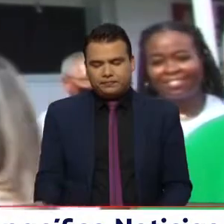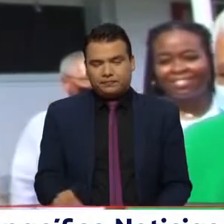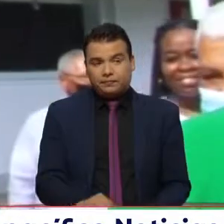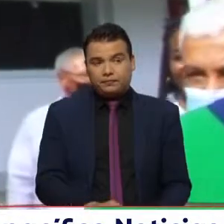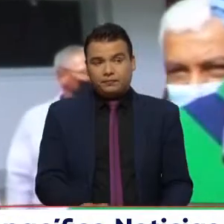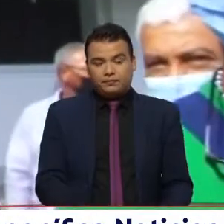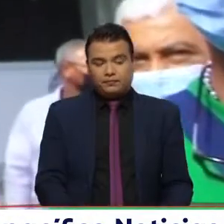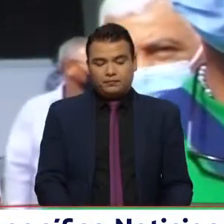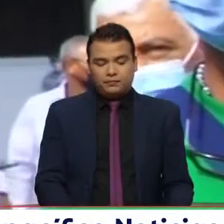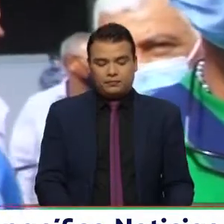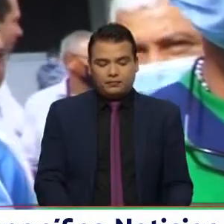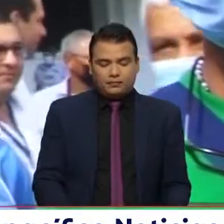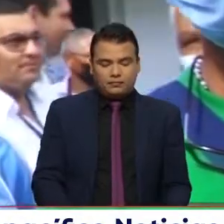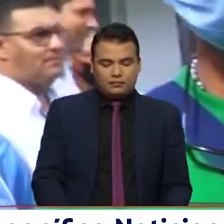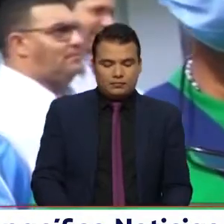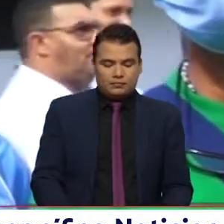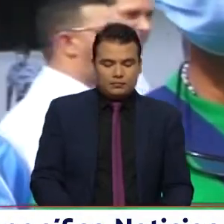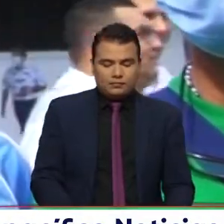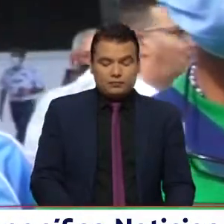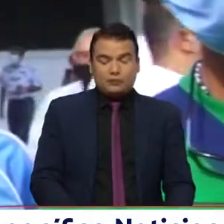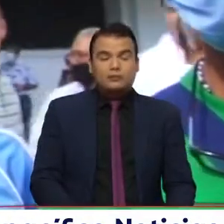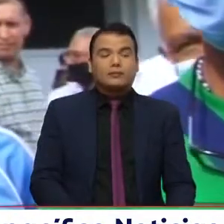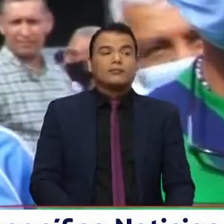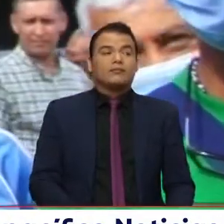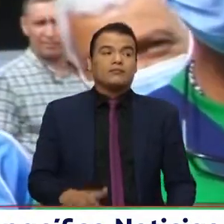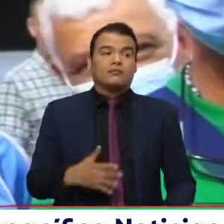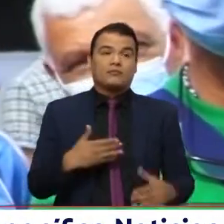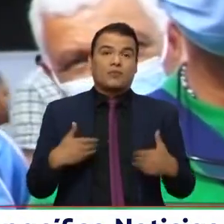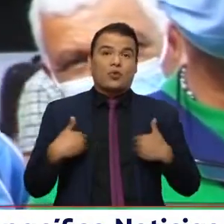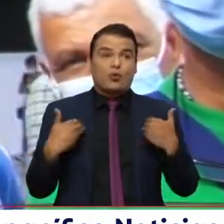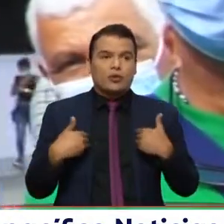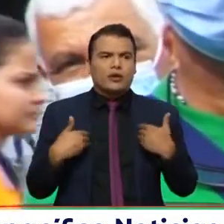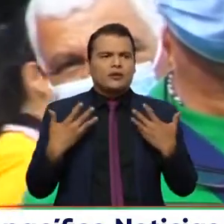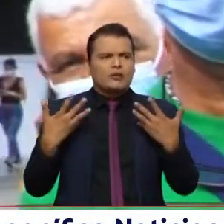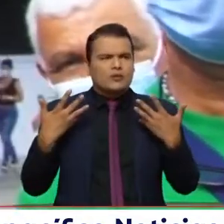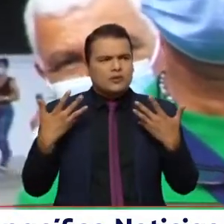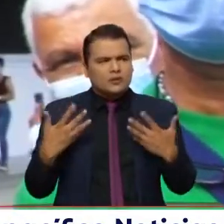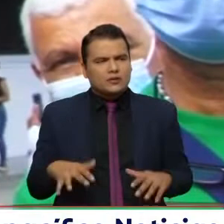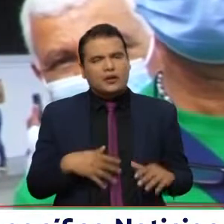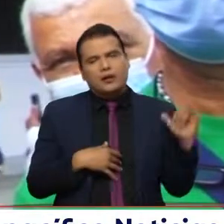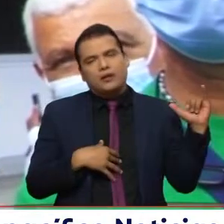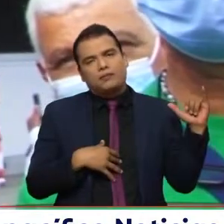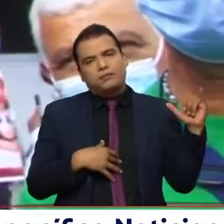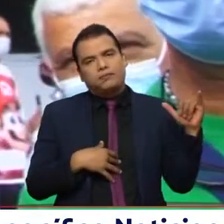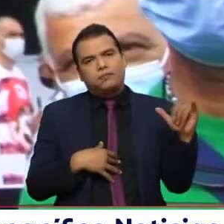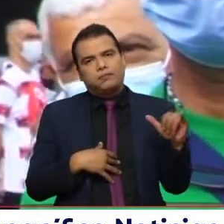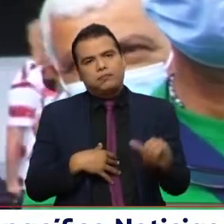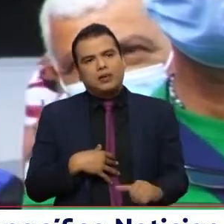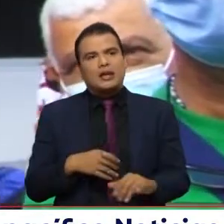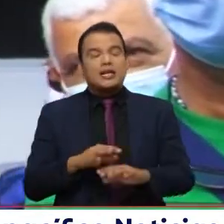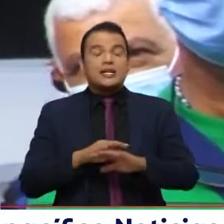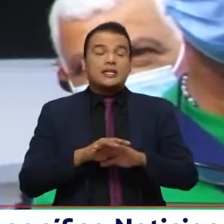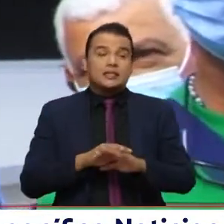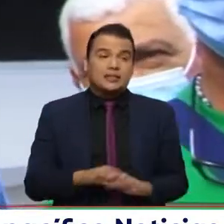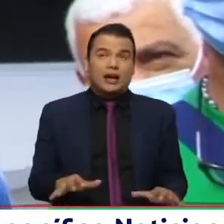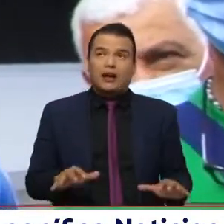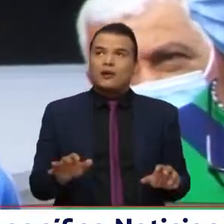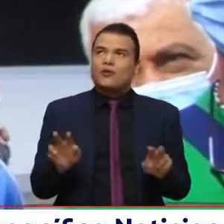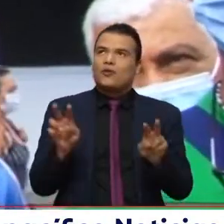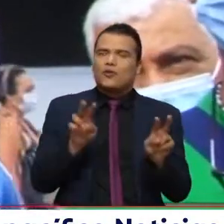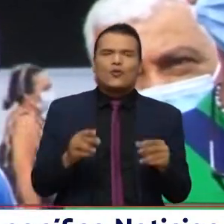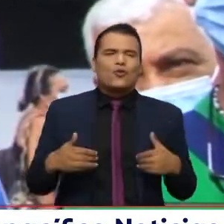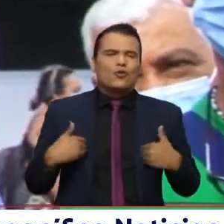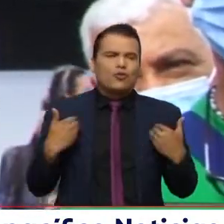Muy lindo, una alegría llegar después de un largo viaje y ver esto. Muchas gracias a la gente de Cali y